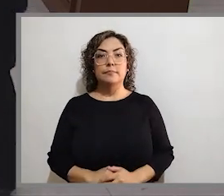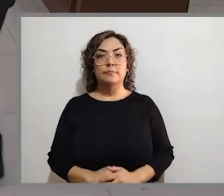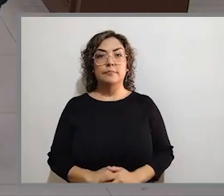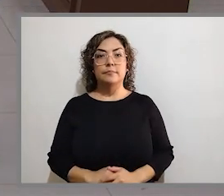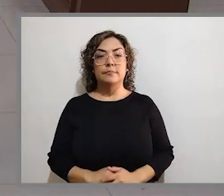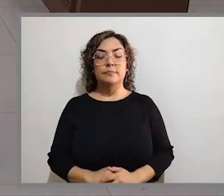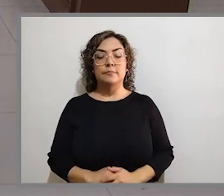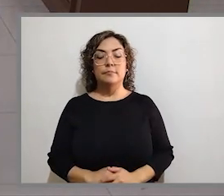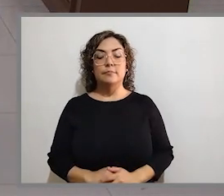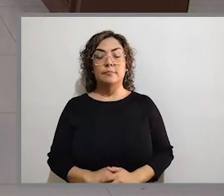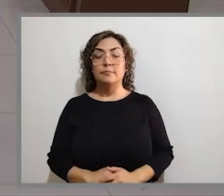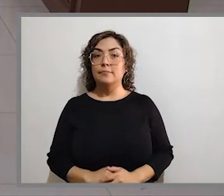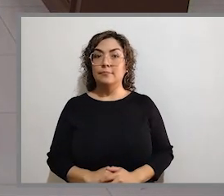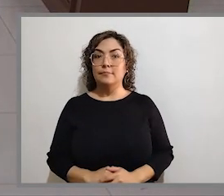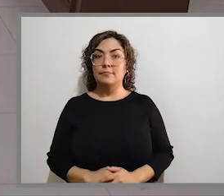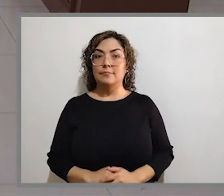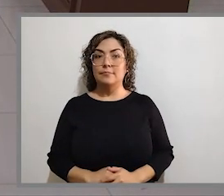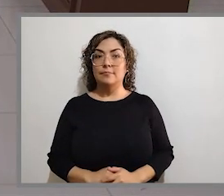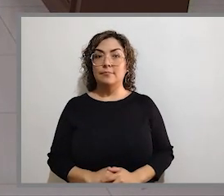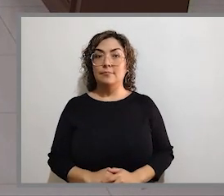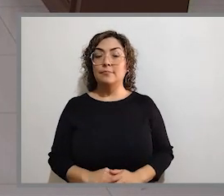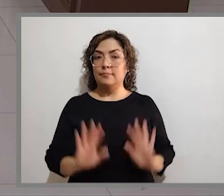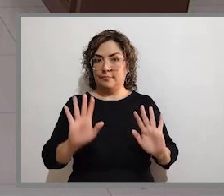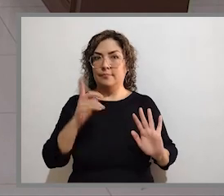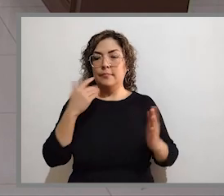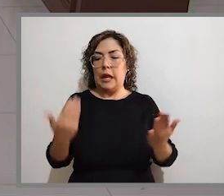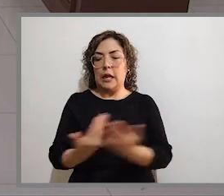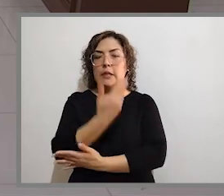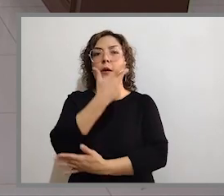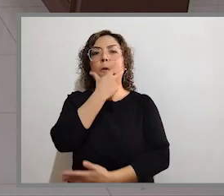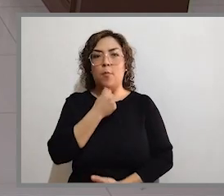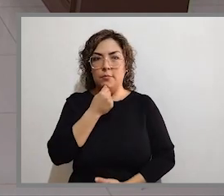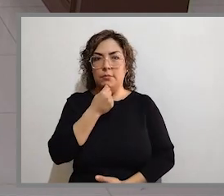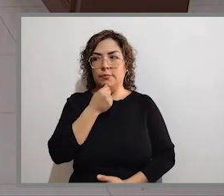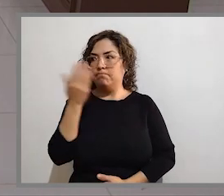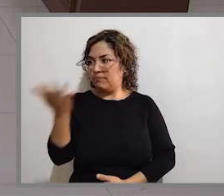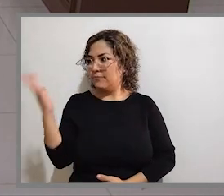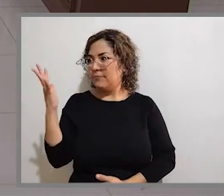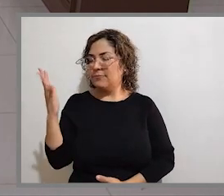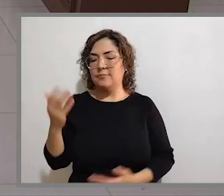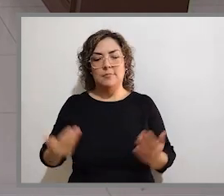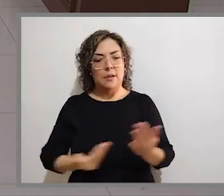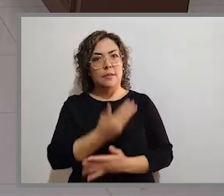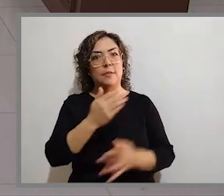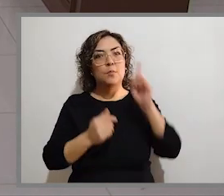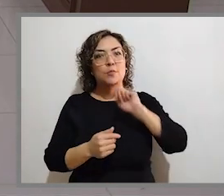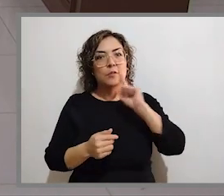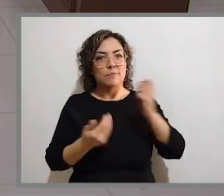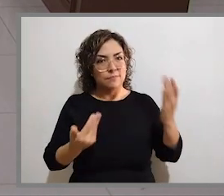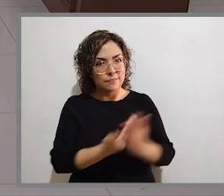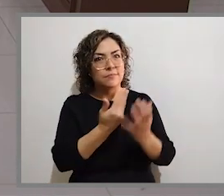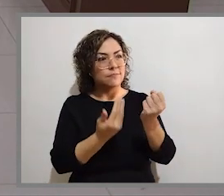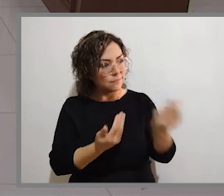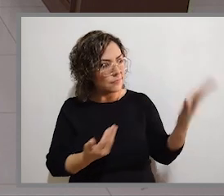resulta que el hecho de nacer hombre o mujer, de entrada, antes de que alguien sepa